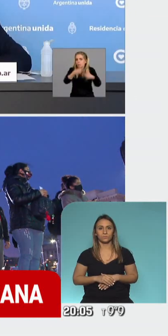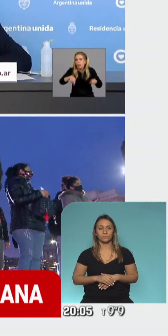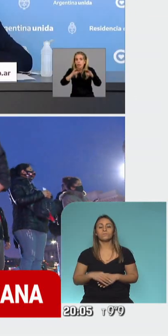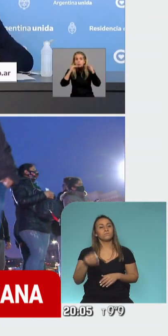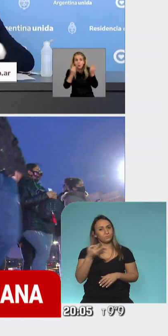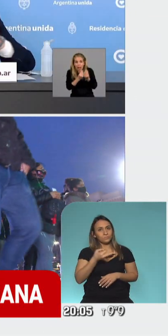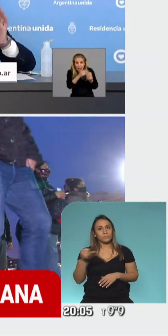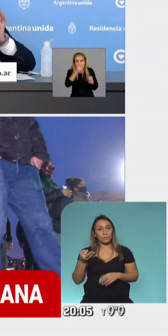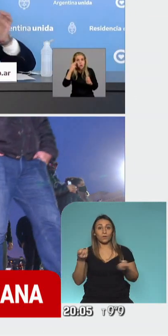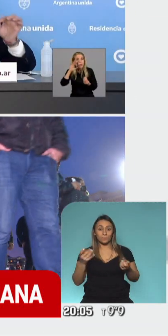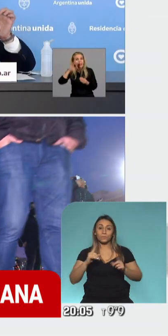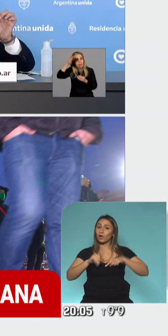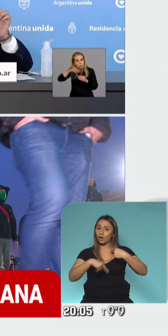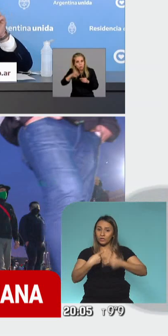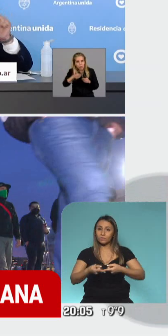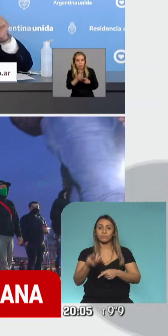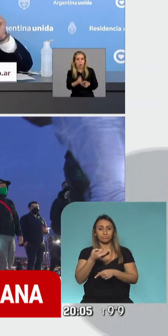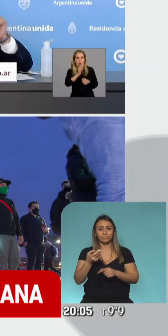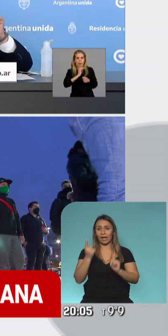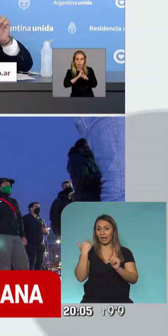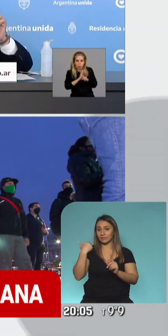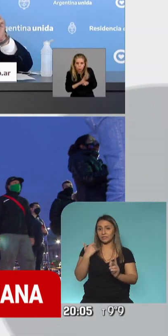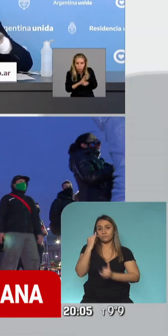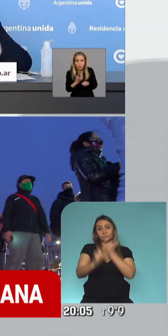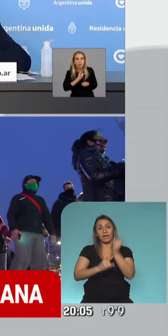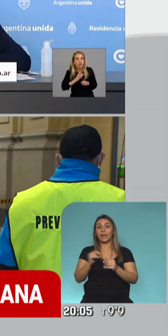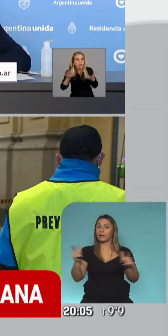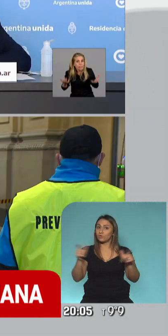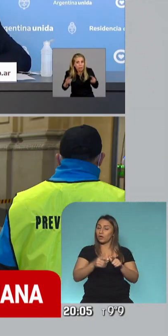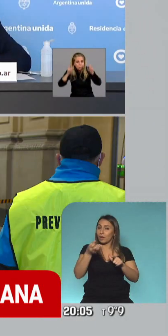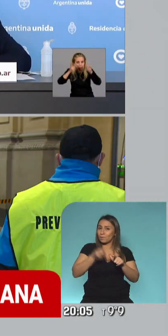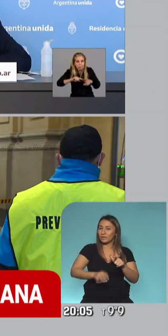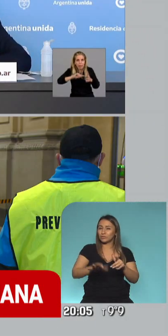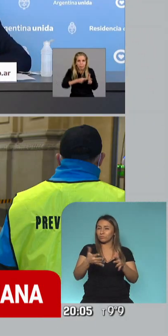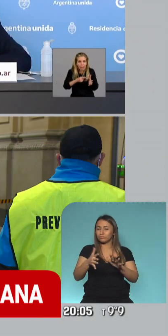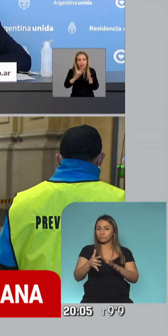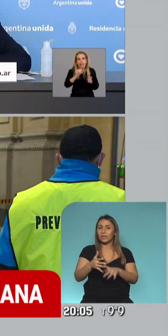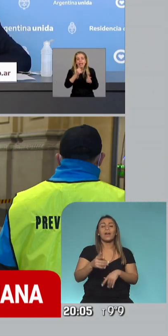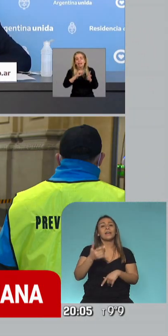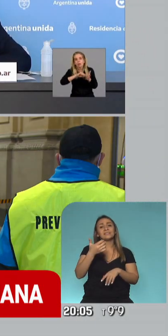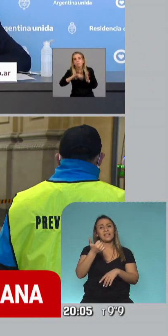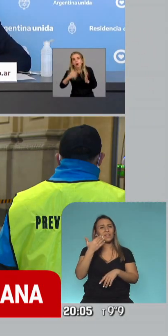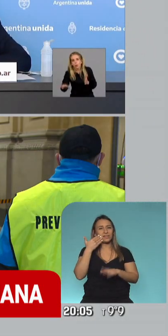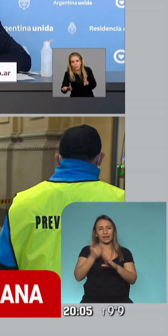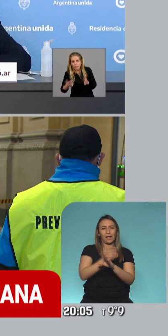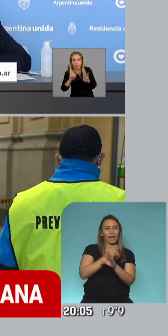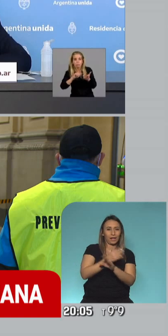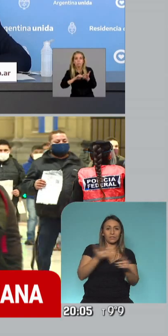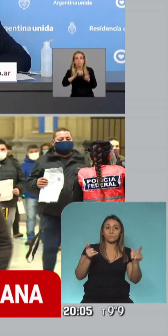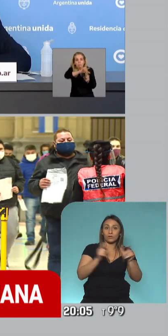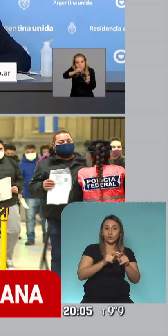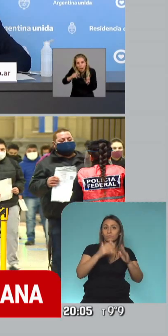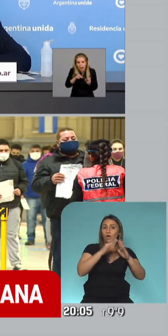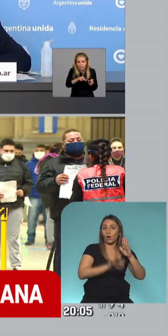Así es, bueno, continúa, como bien decíamos, la reunión comenzó antes de las 18, aquí en la residencia de Olivos, entre el